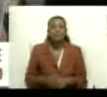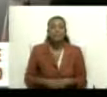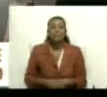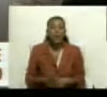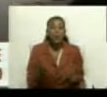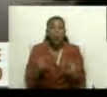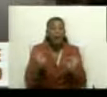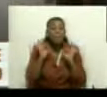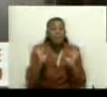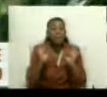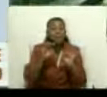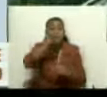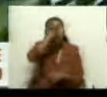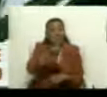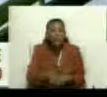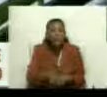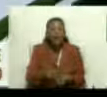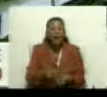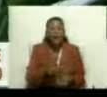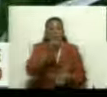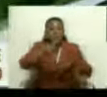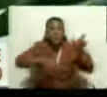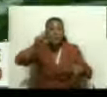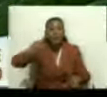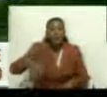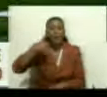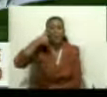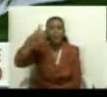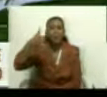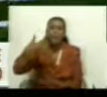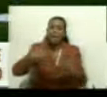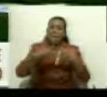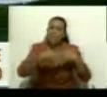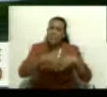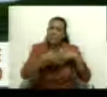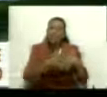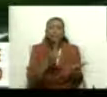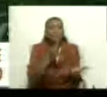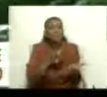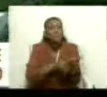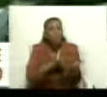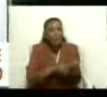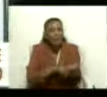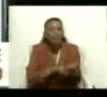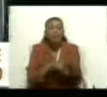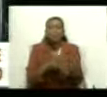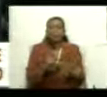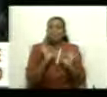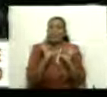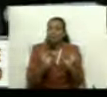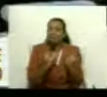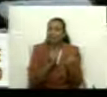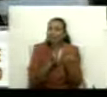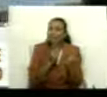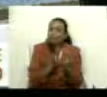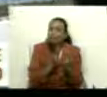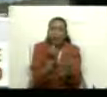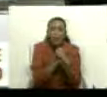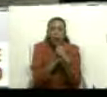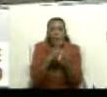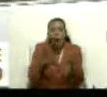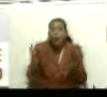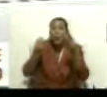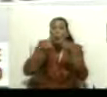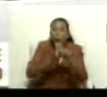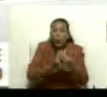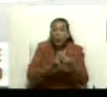muy especialmente a la gente de CanTV, porque de verdad que hemos tenido un trabajo hermoso, hemos